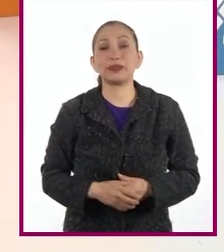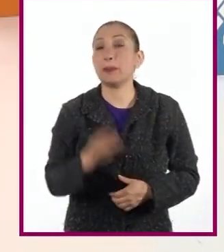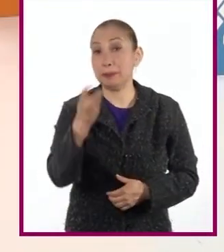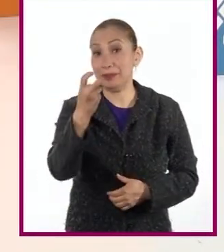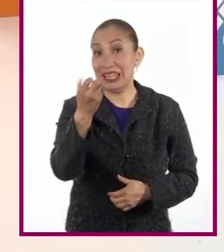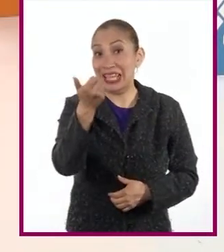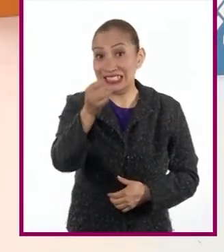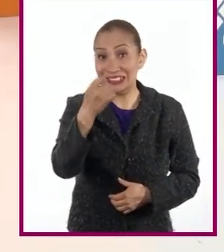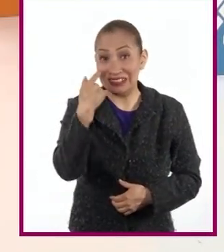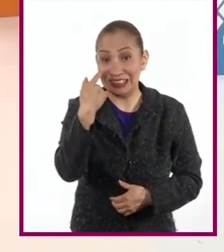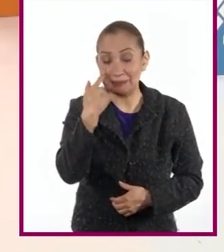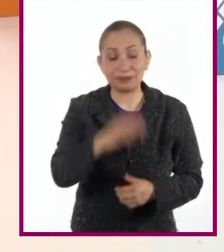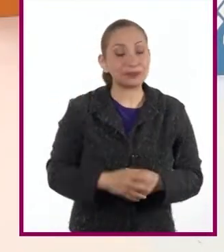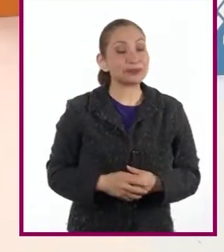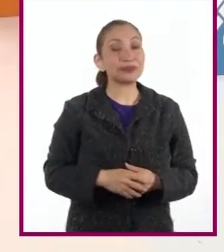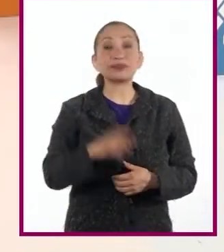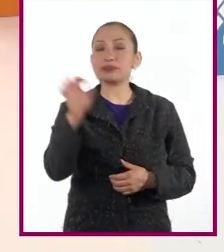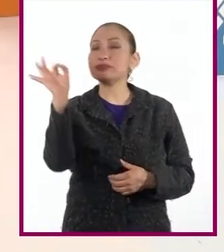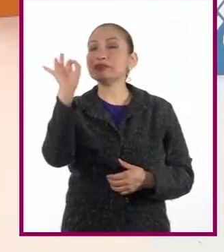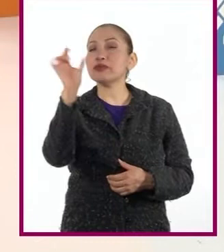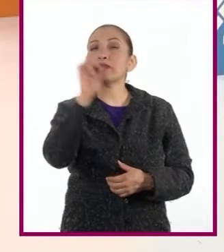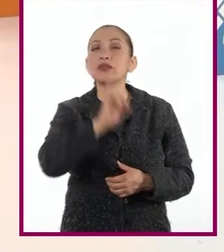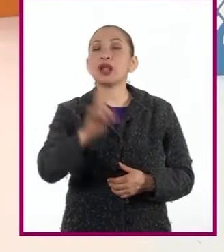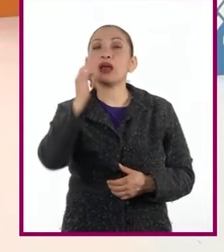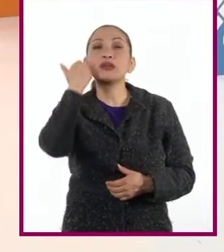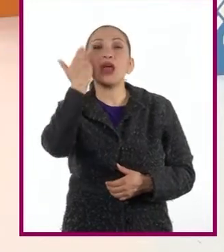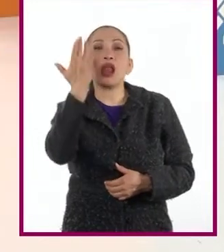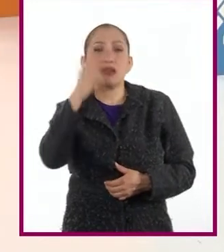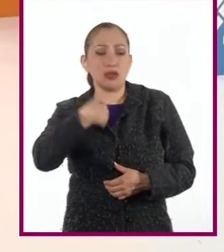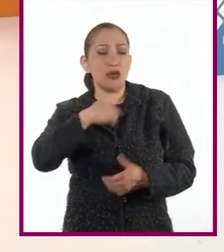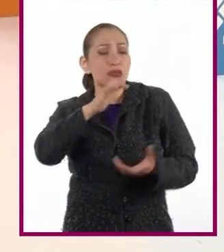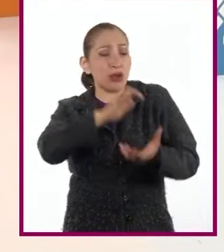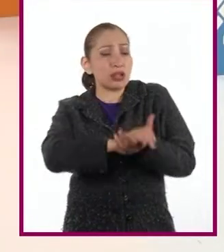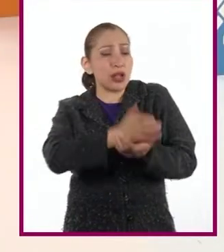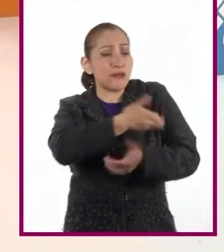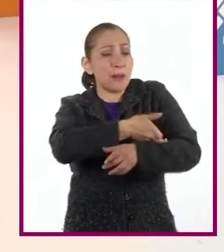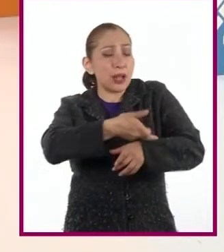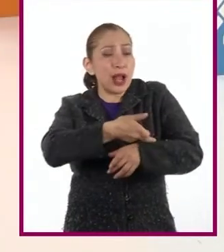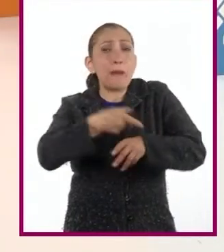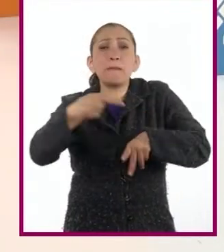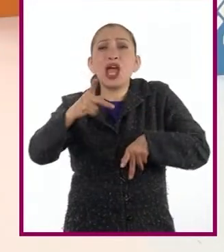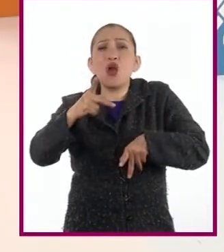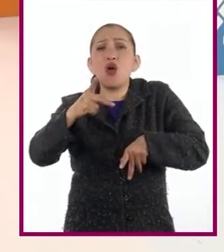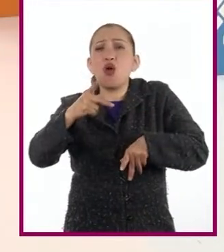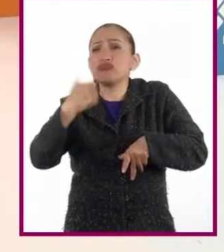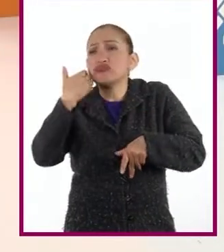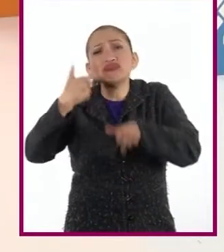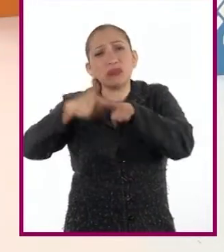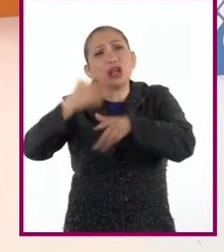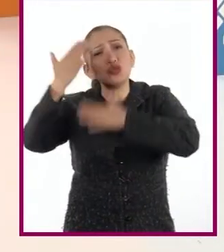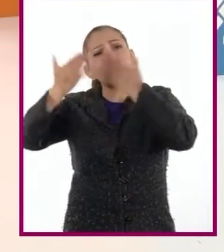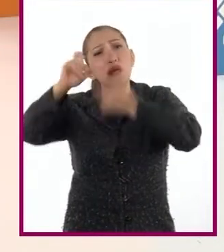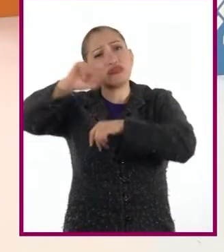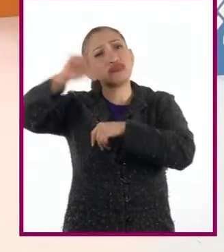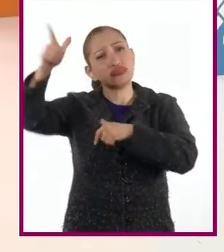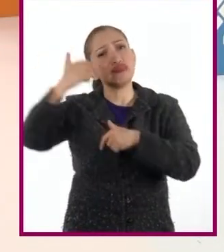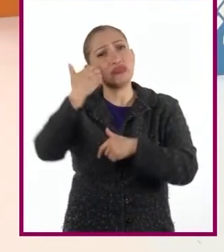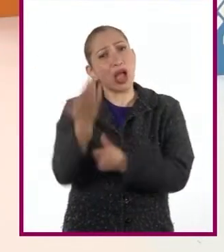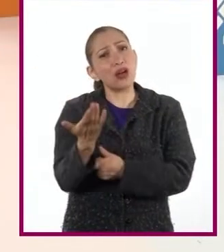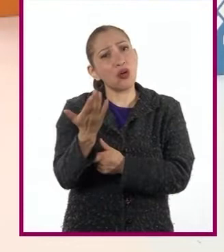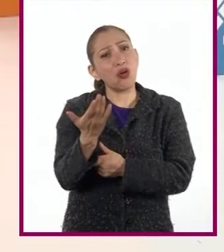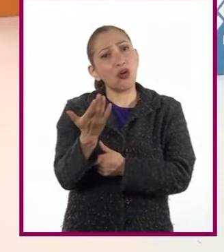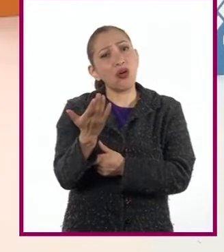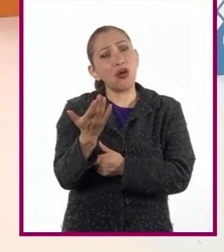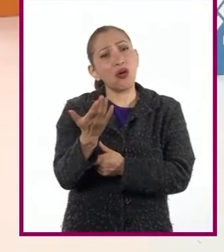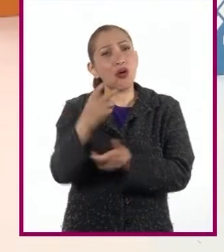modo, por ejemplo, si una mujer desea formar una familia, pero también quiere estudiar una carrera profesional, como puede